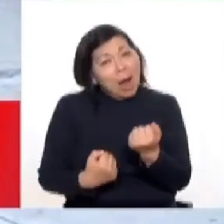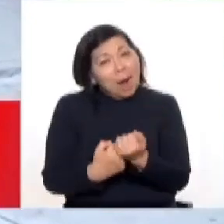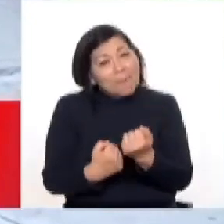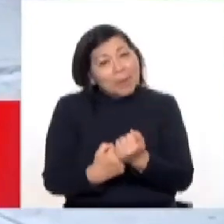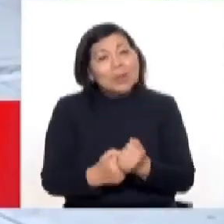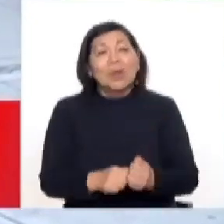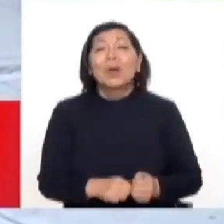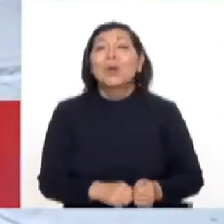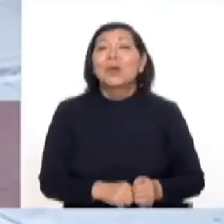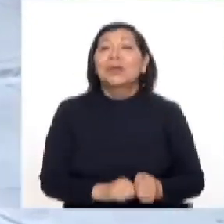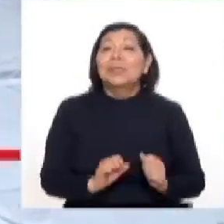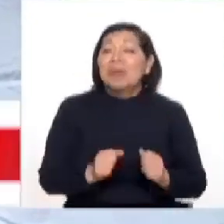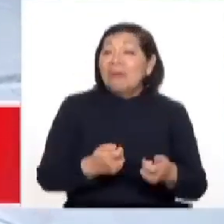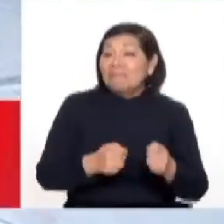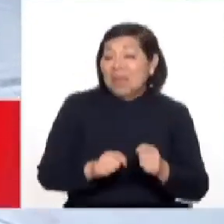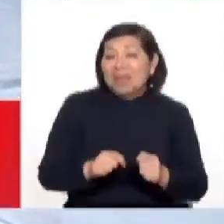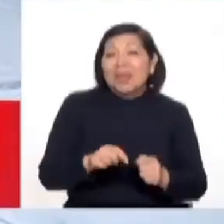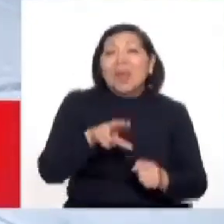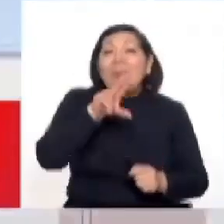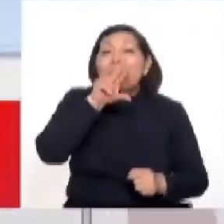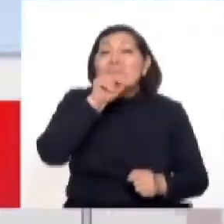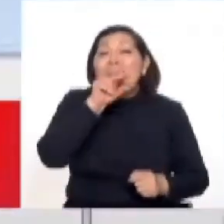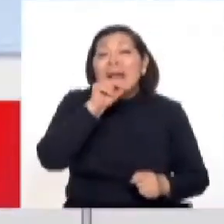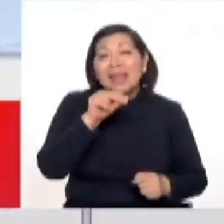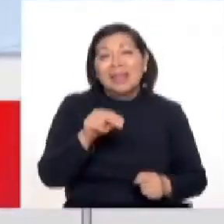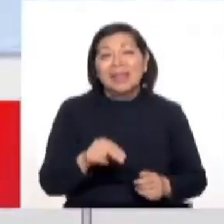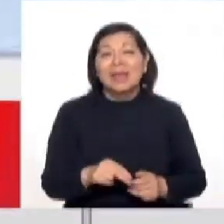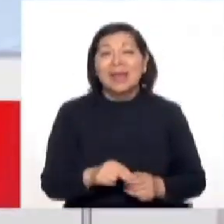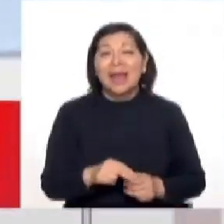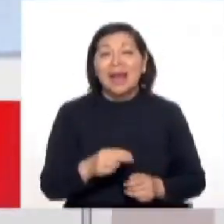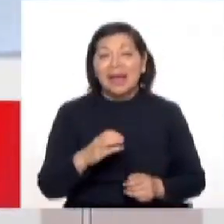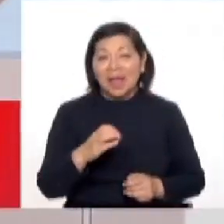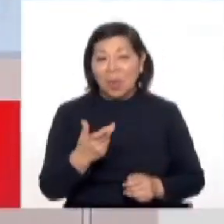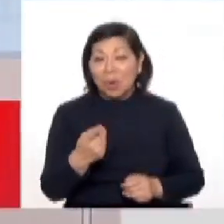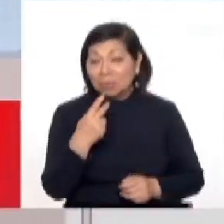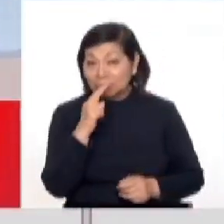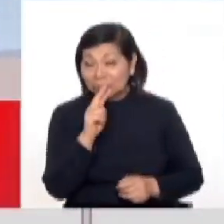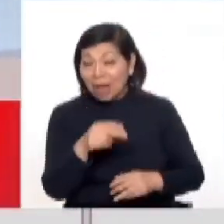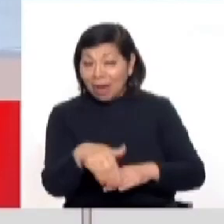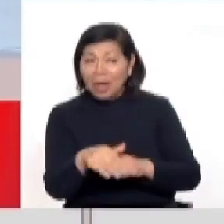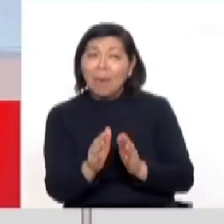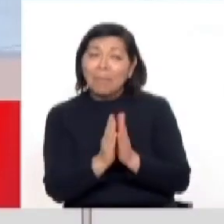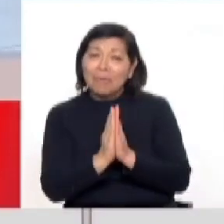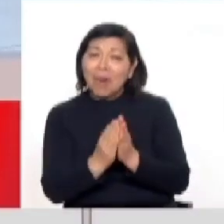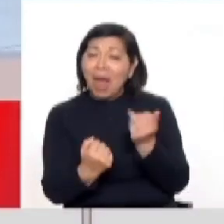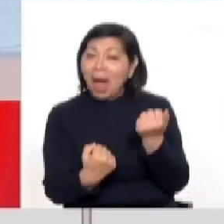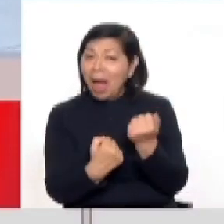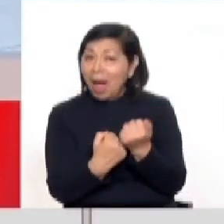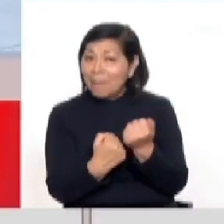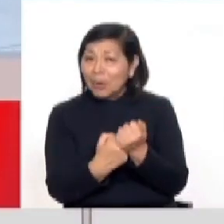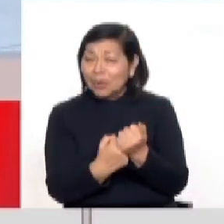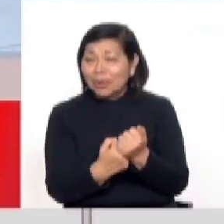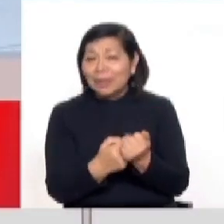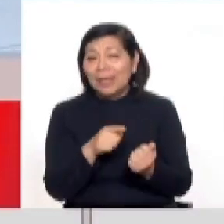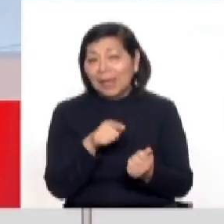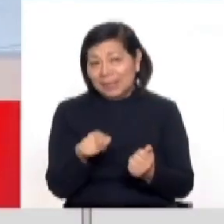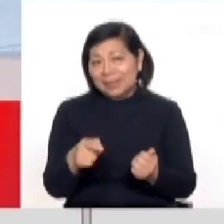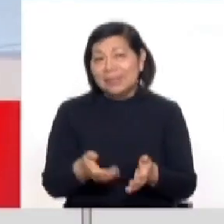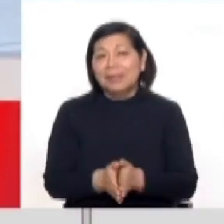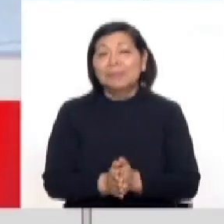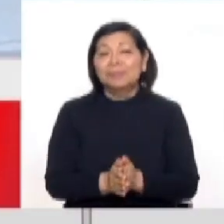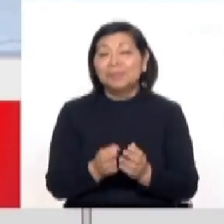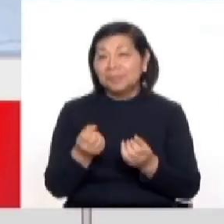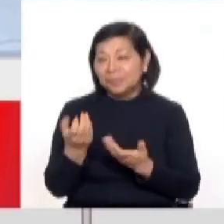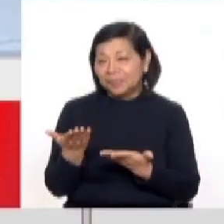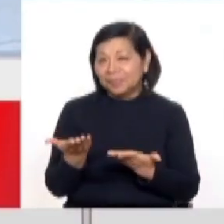apoyando. Y la señora está vendiendo estos patitos kawaii y si ustedes la ven en las calles de Arequipa, por favor, sumarse a este pedido. Con